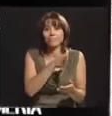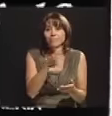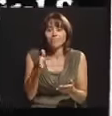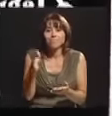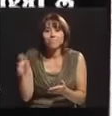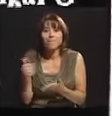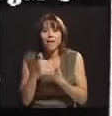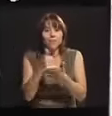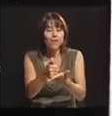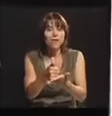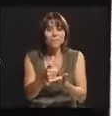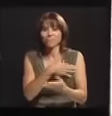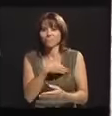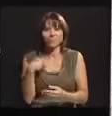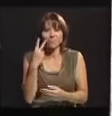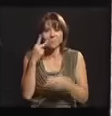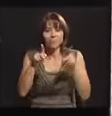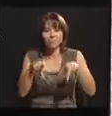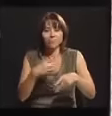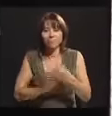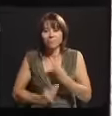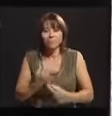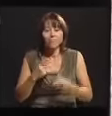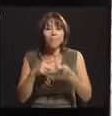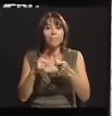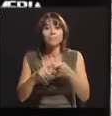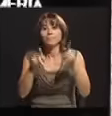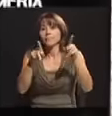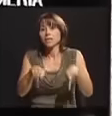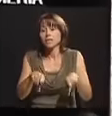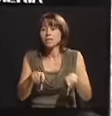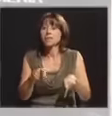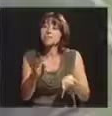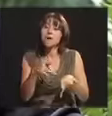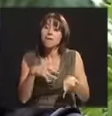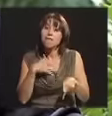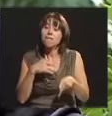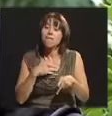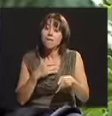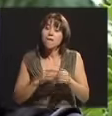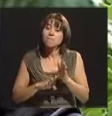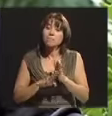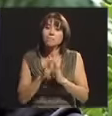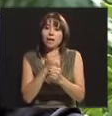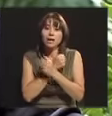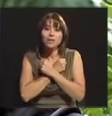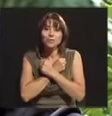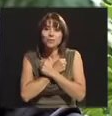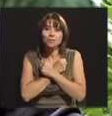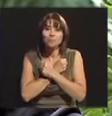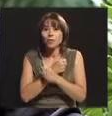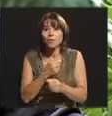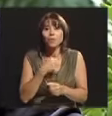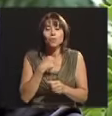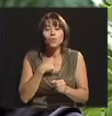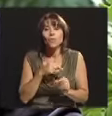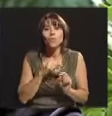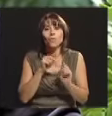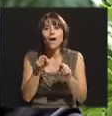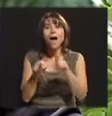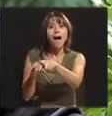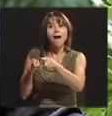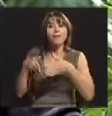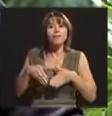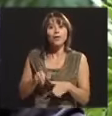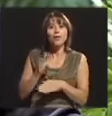gusta ver el sufrimiento a las personas y Y entonces e la gente le ve tomando mucho cariño y y al punto de que donde uno llega hijo